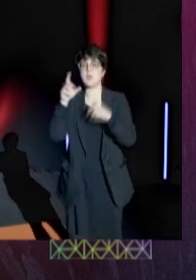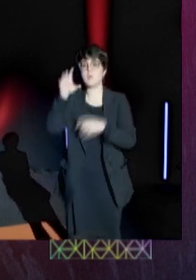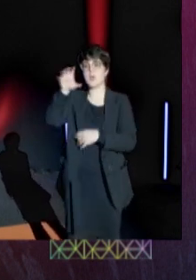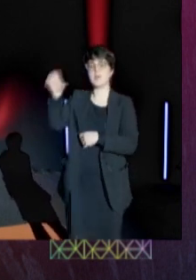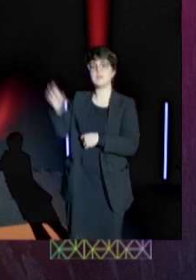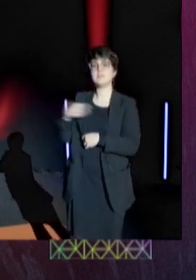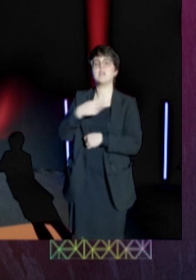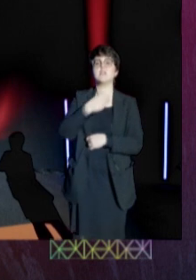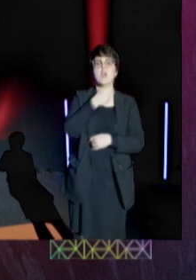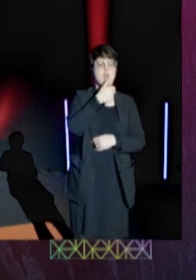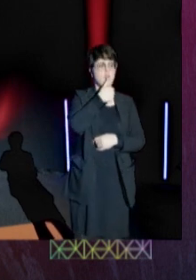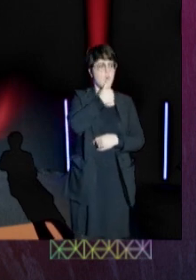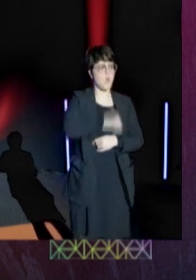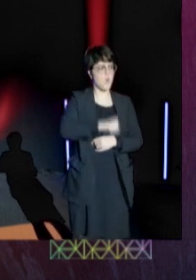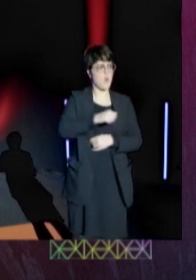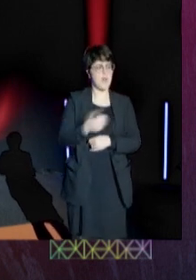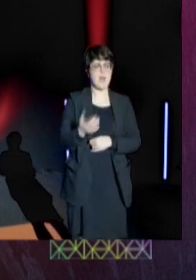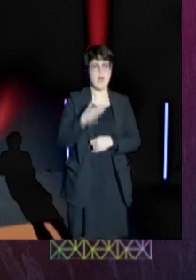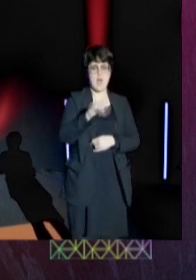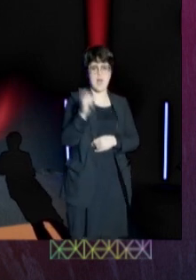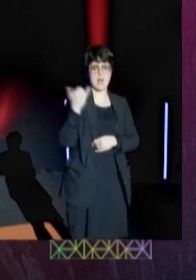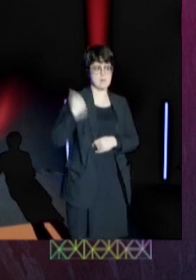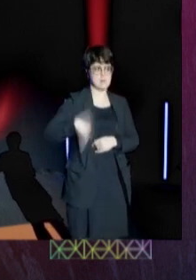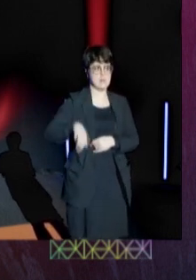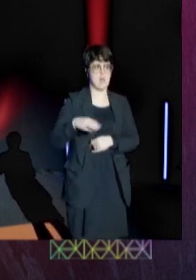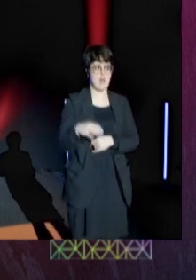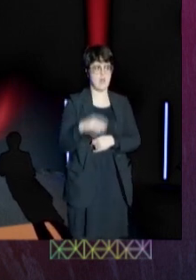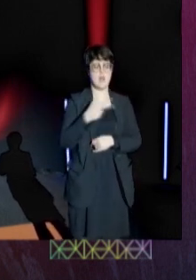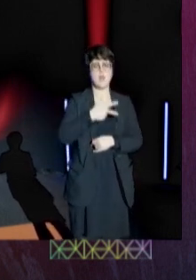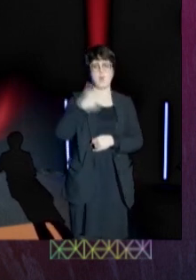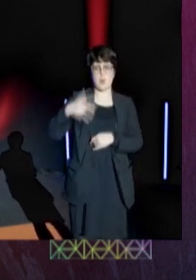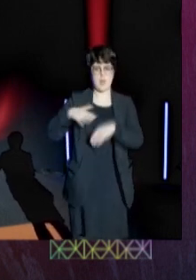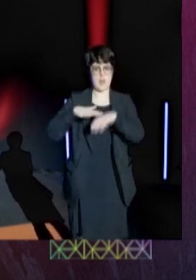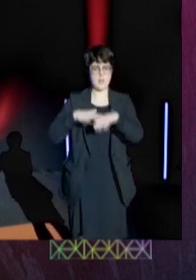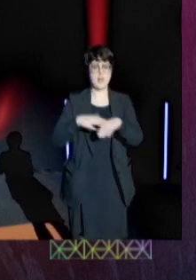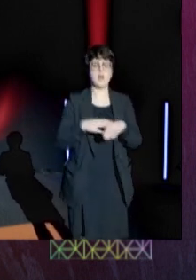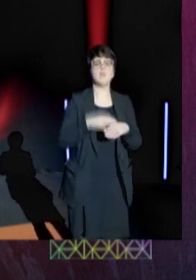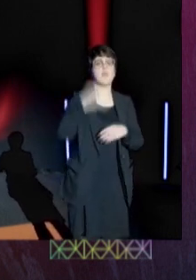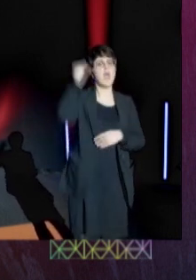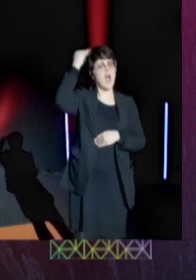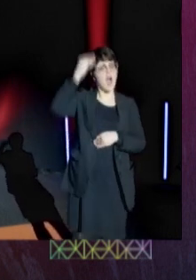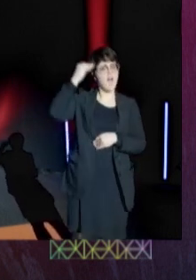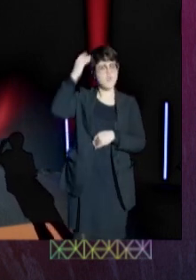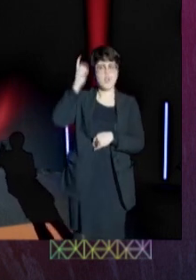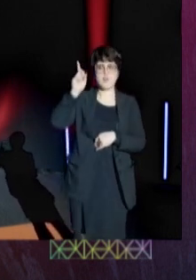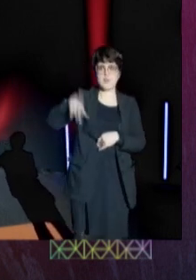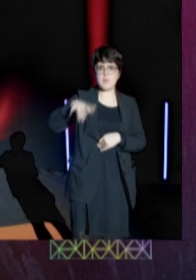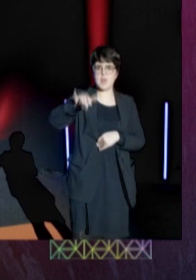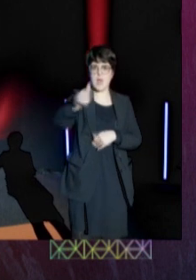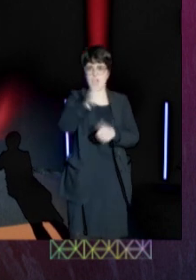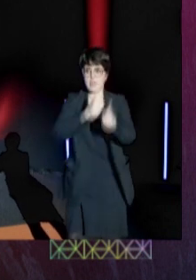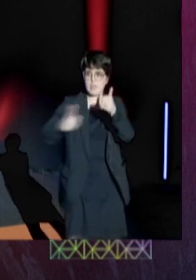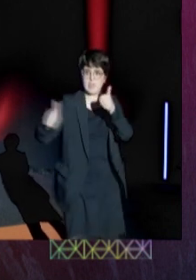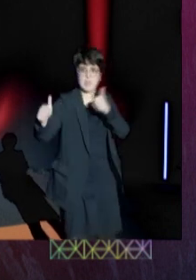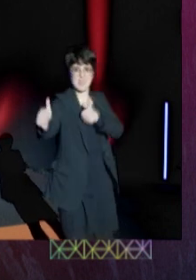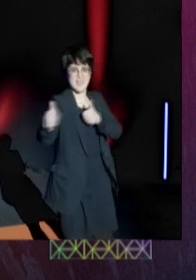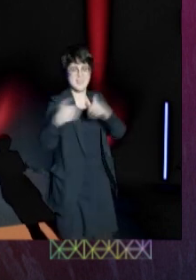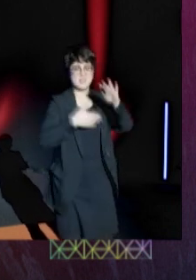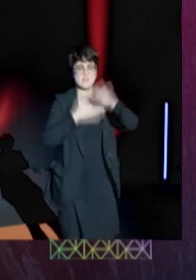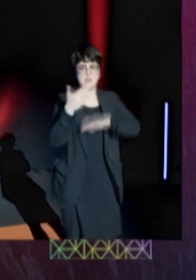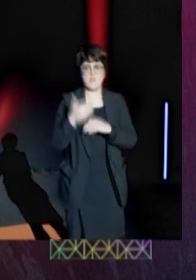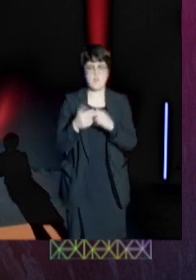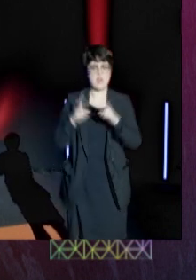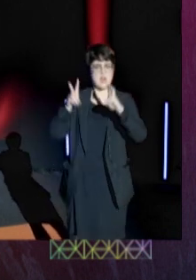Noruega ya lo tiene la semana pasada estaba yo en en abu dhabi vimos Que también ellos se han adelantado un país que se avanza muy